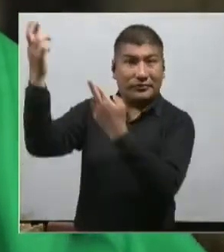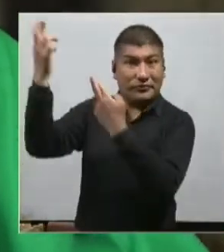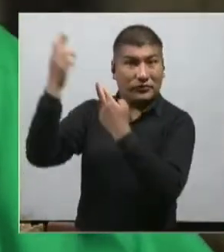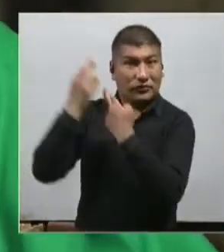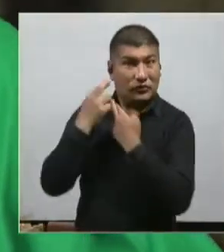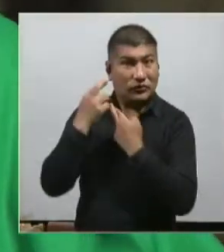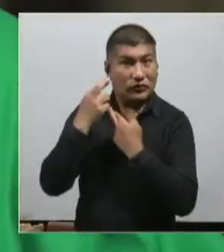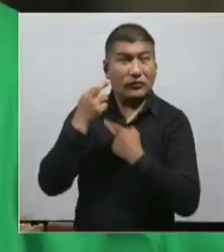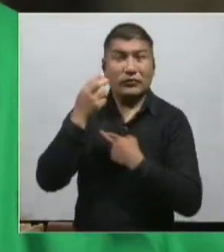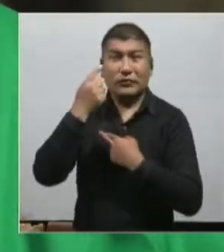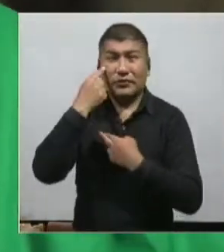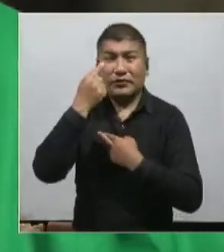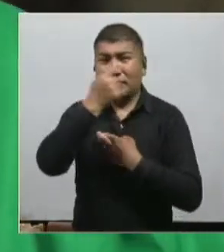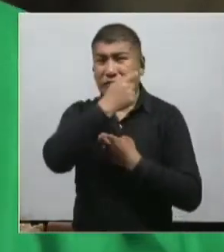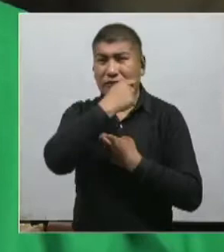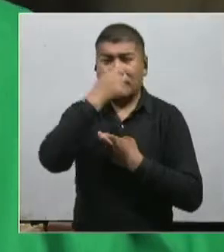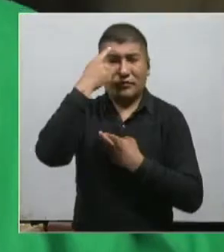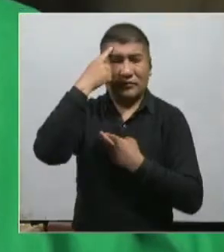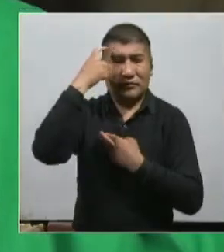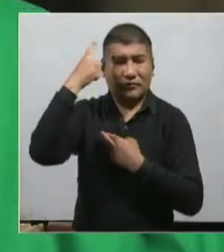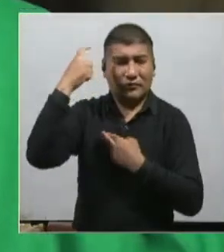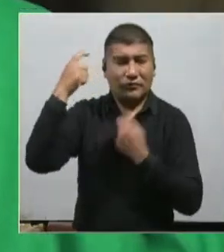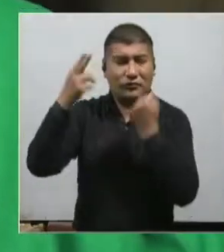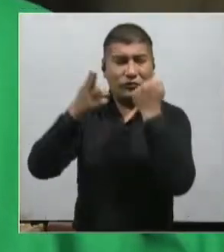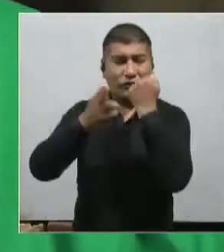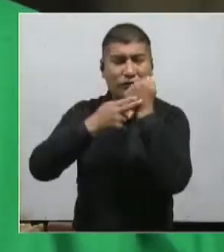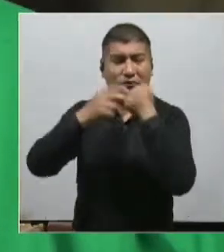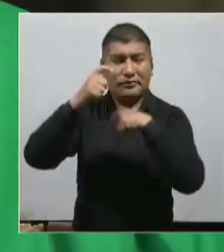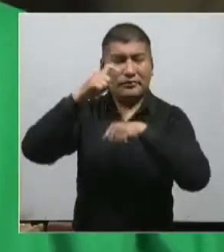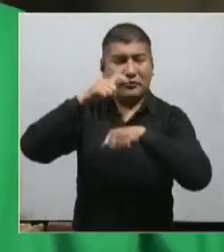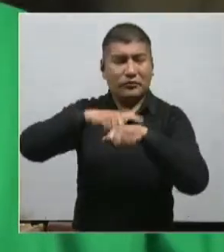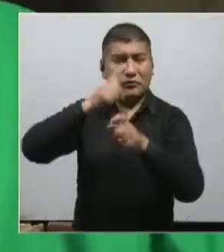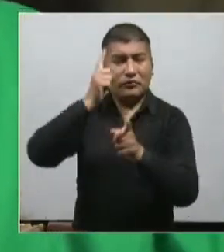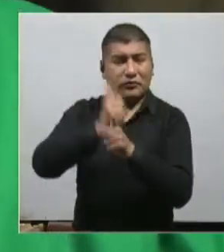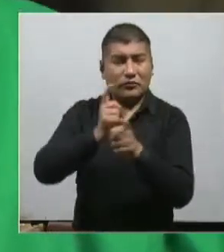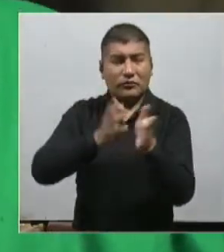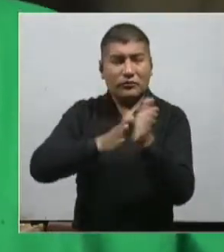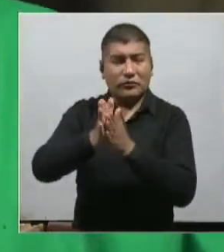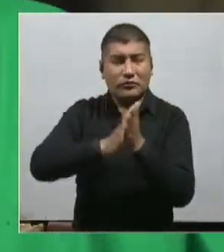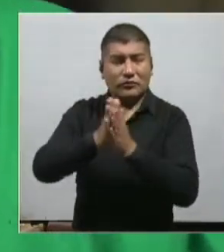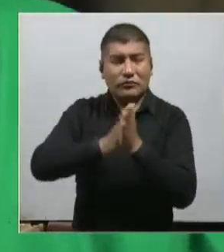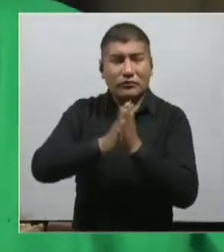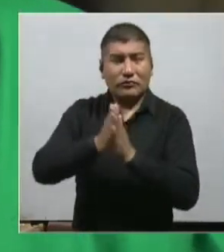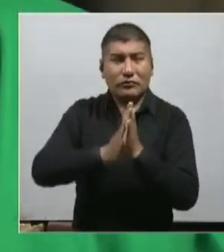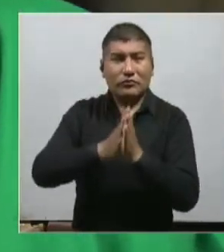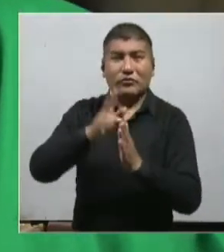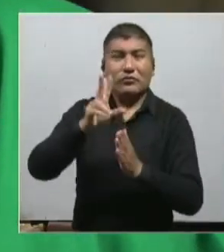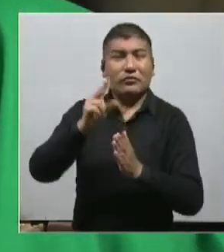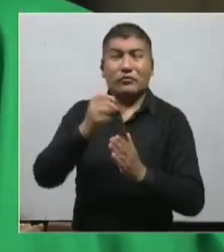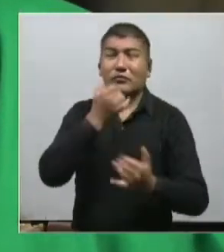visión aguarda el momento fijado, ansía llegar a término y no fallará.